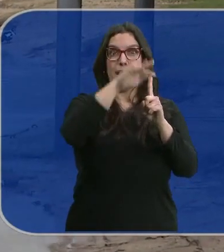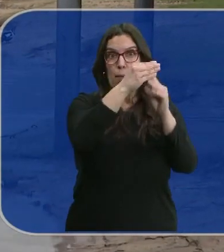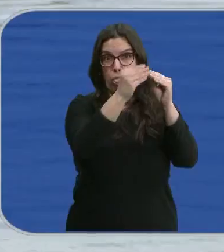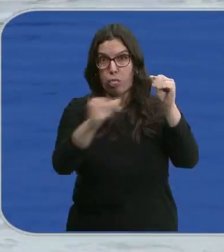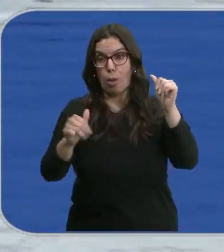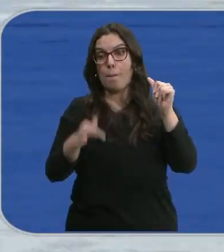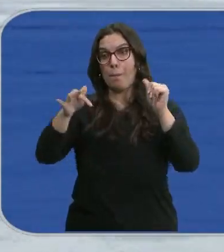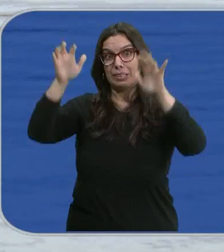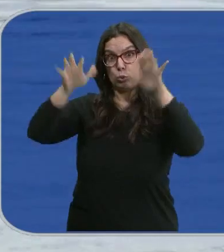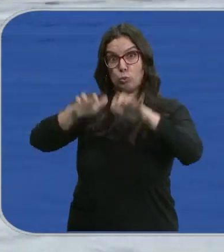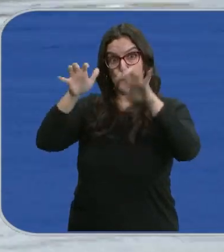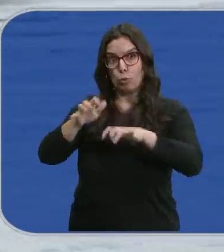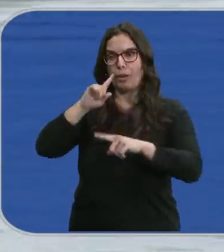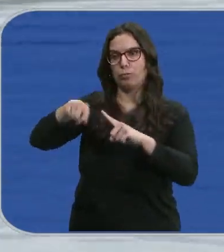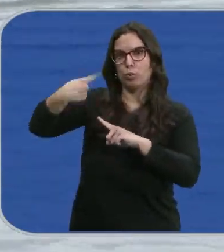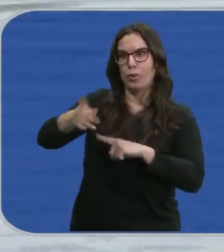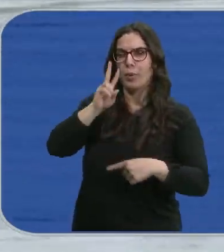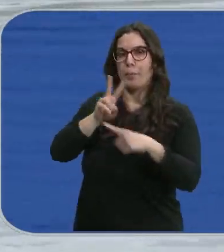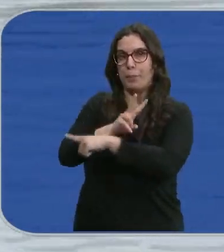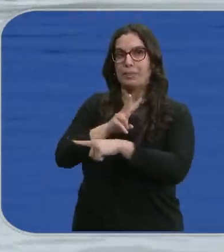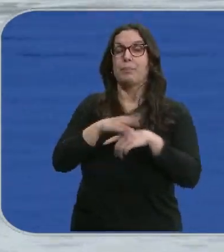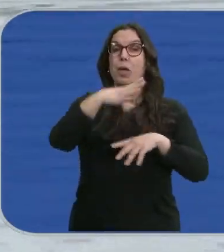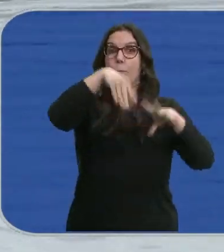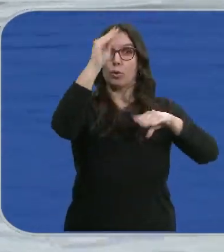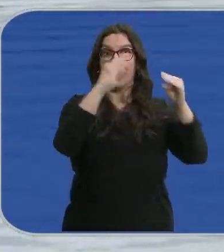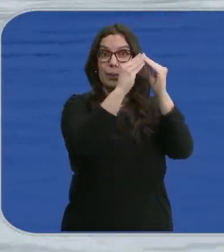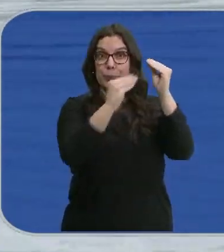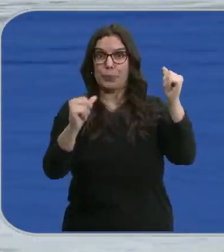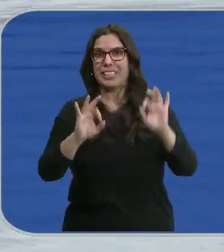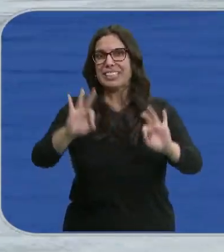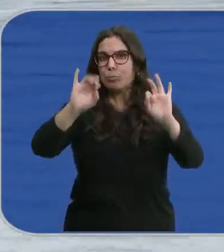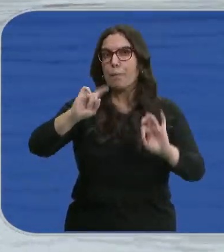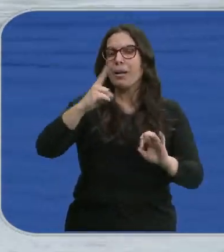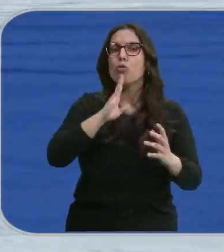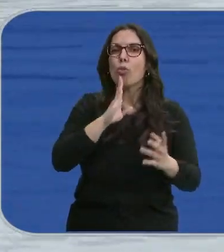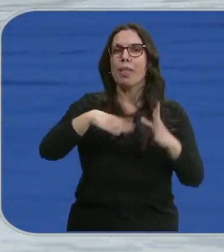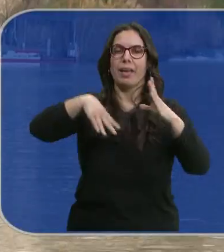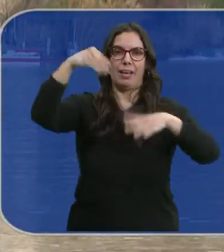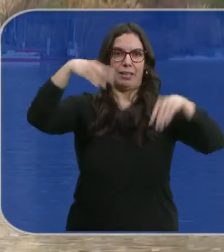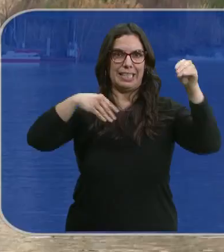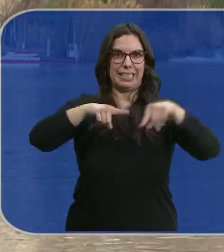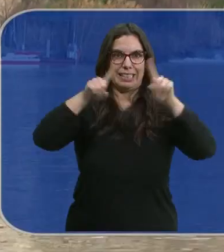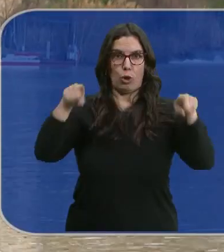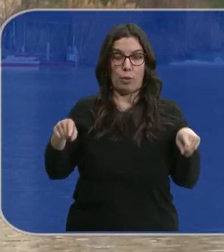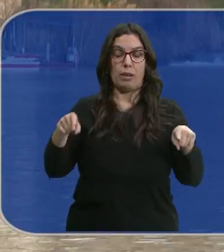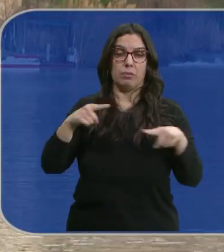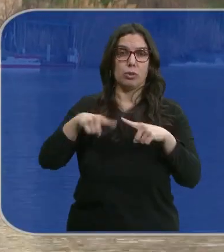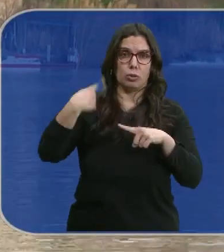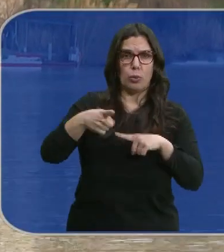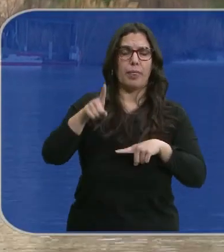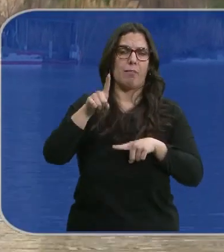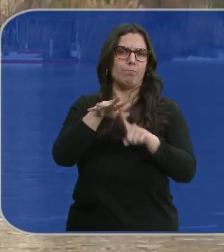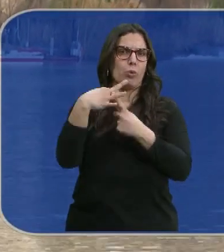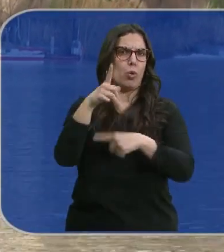precipitaciones nos dejan estas imágenes. El deshielo en la montaña, especialmente en la Sierra de Segovia, ha complicado la situación.